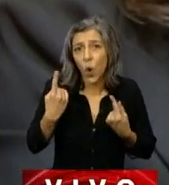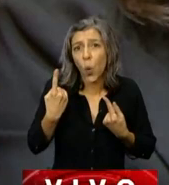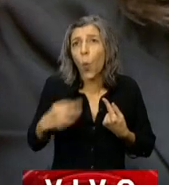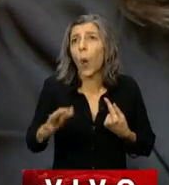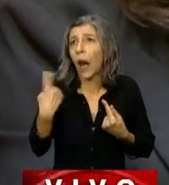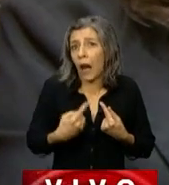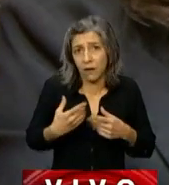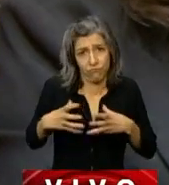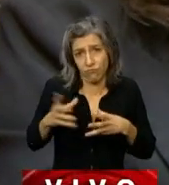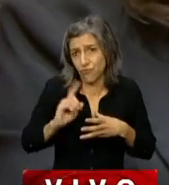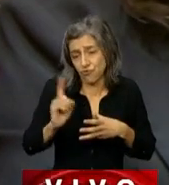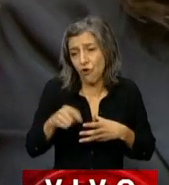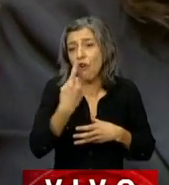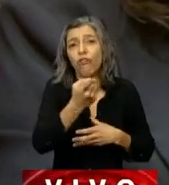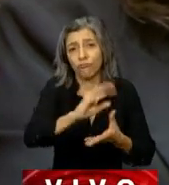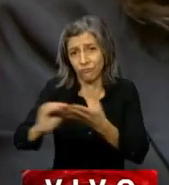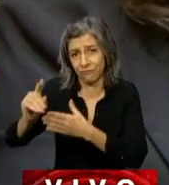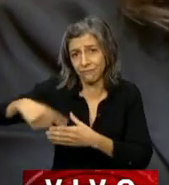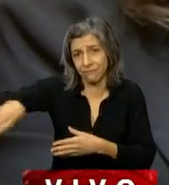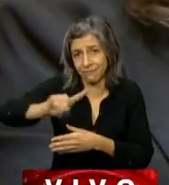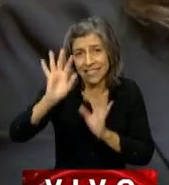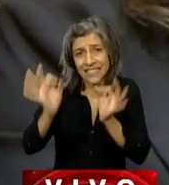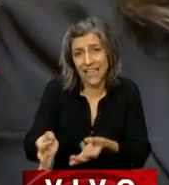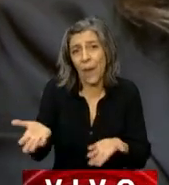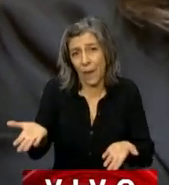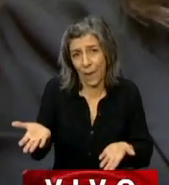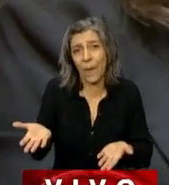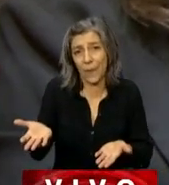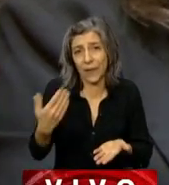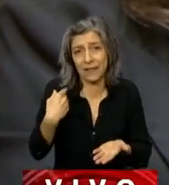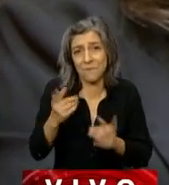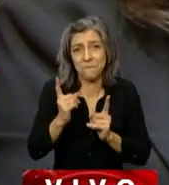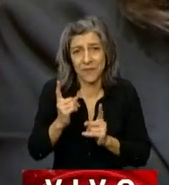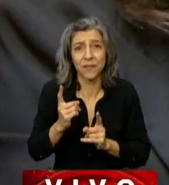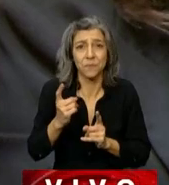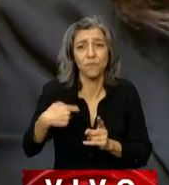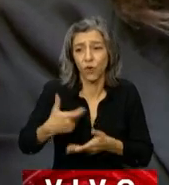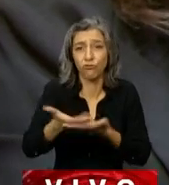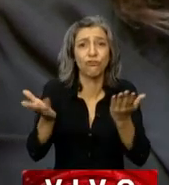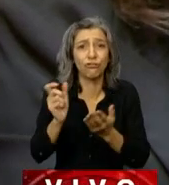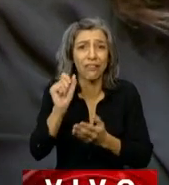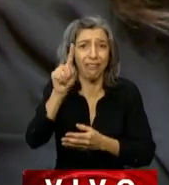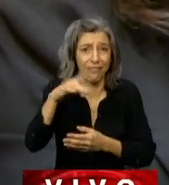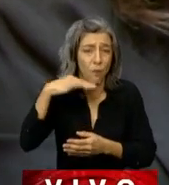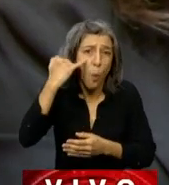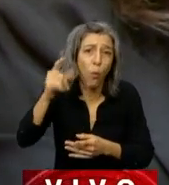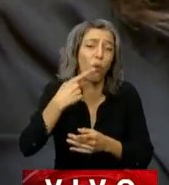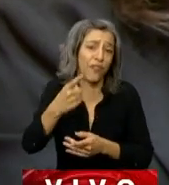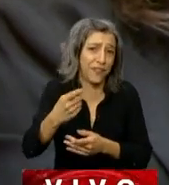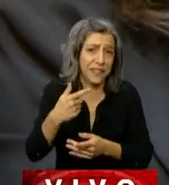de Jujuy si no es verdad lo que dice el pueblo jujeño de lo que ha sido la violencia de Milagro